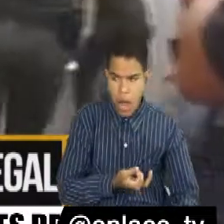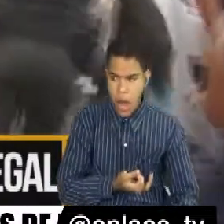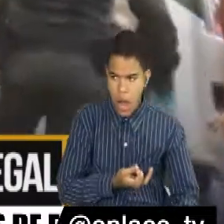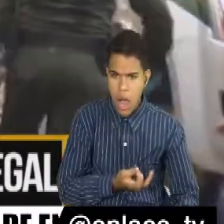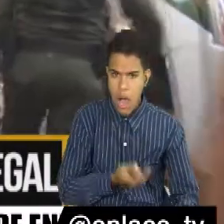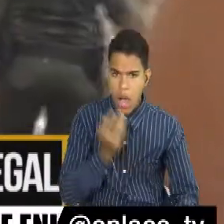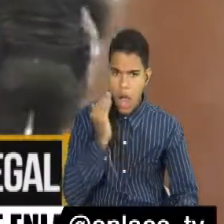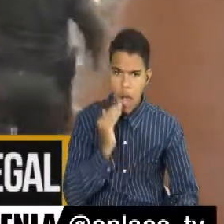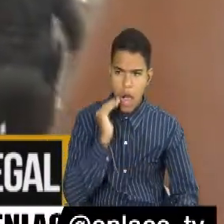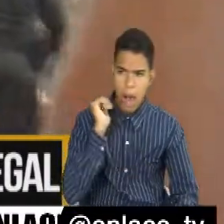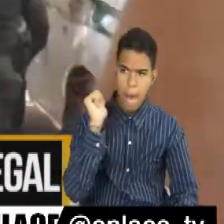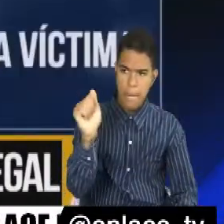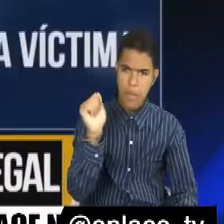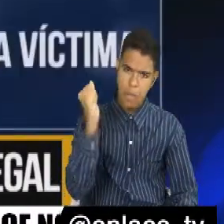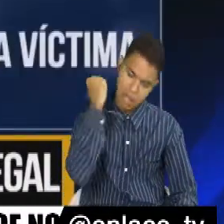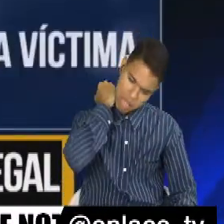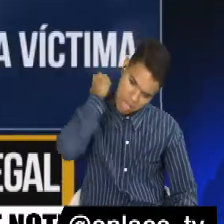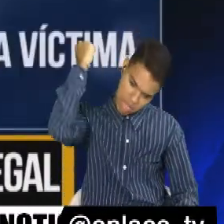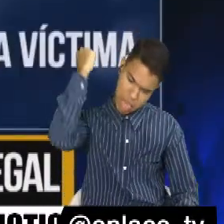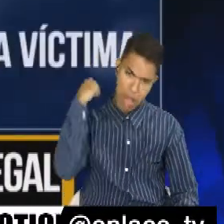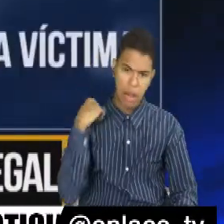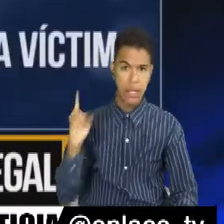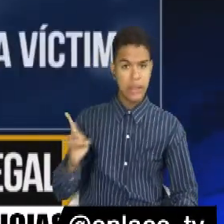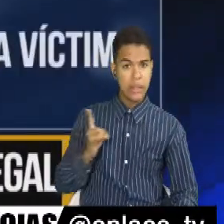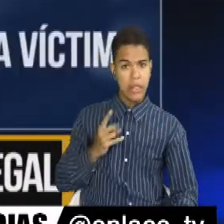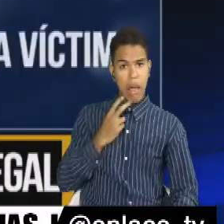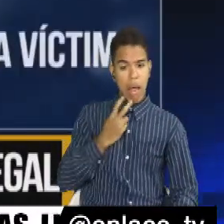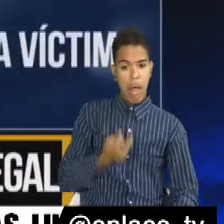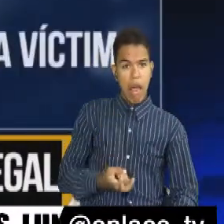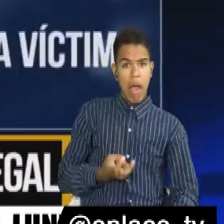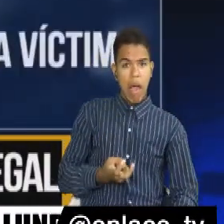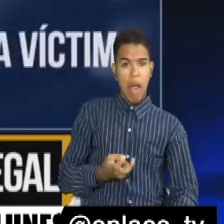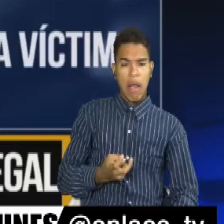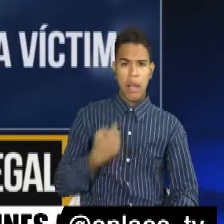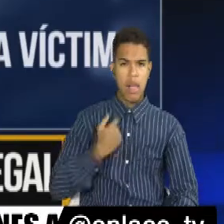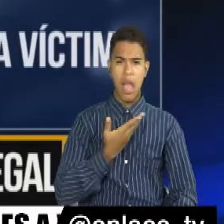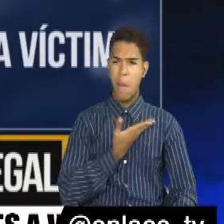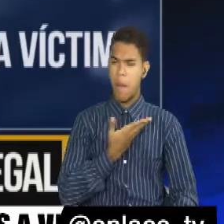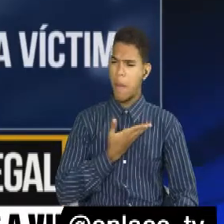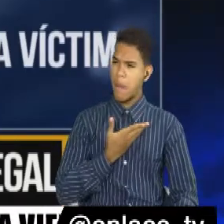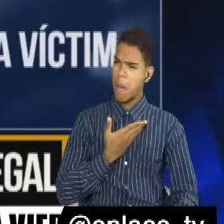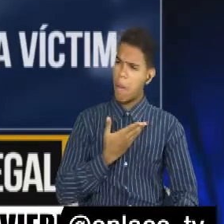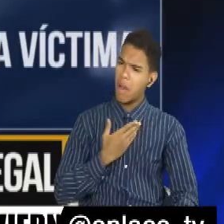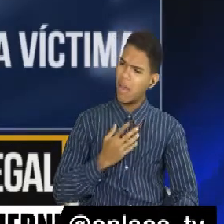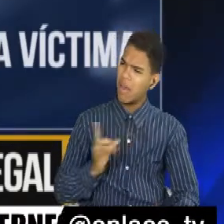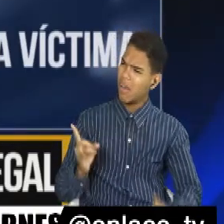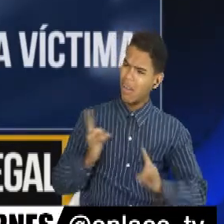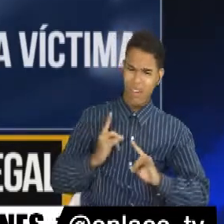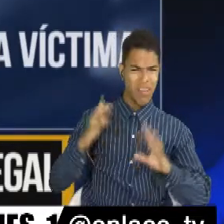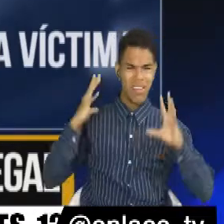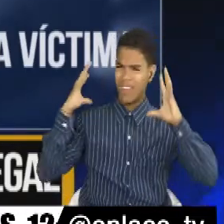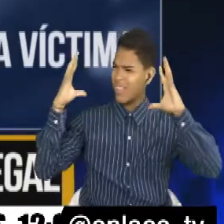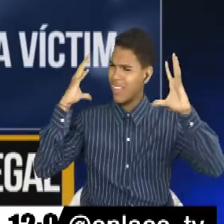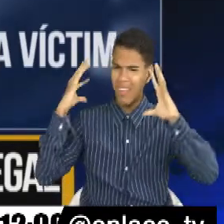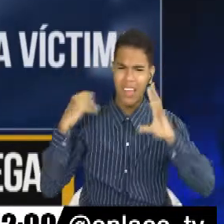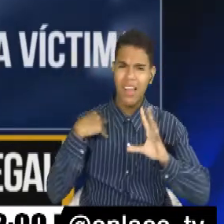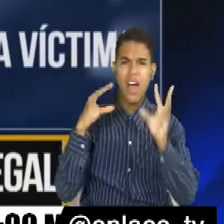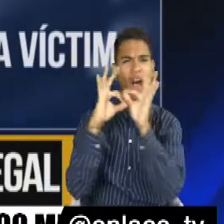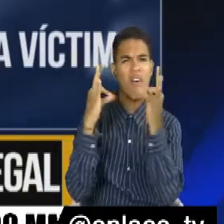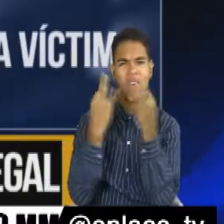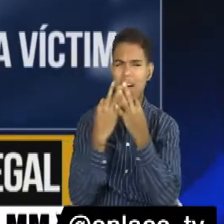23 años de quitarse la vida. Pues la verdad, sí, la mamá lo tomó súper mal, la familia lo tomó terrible.